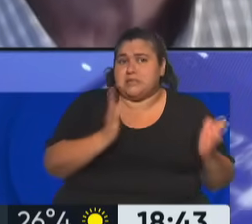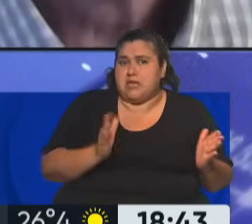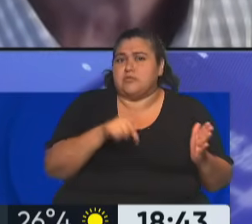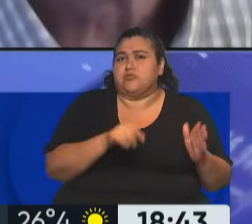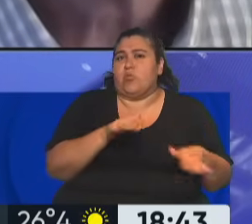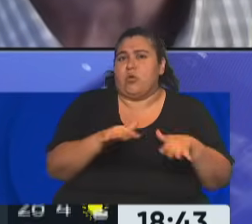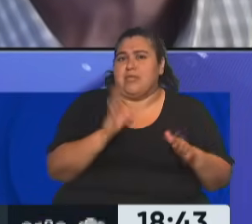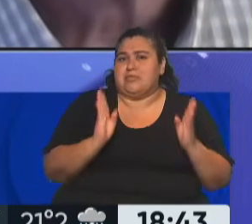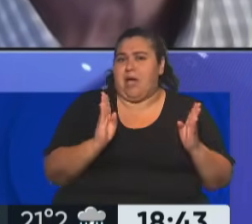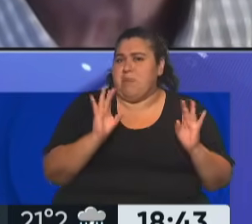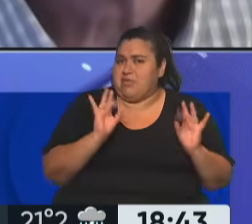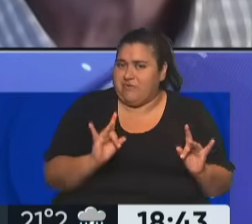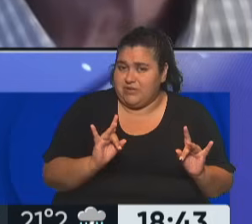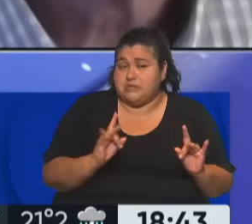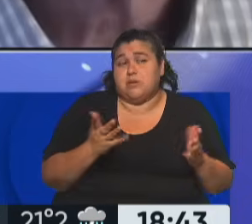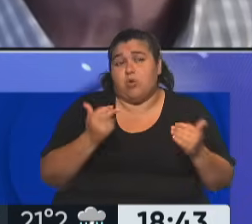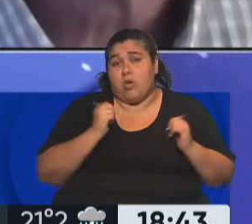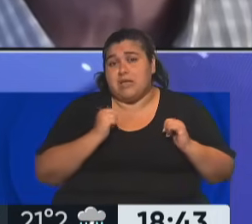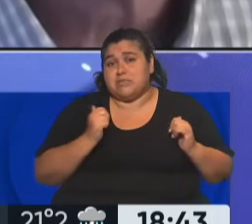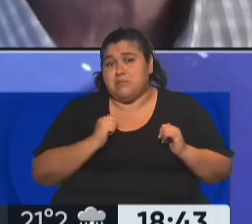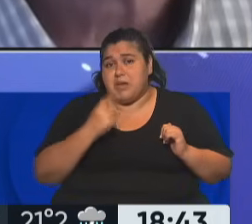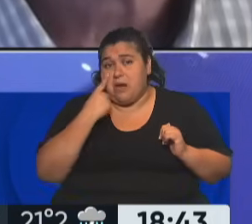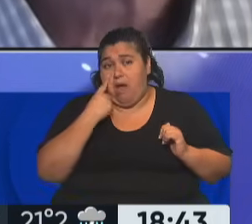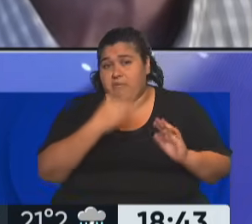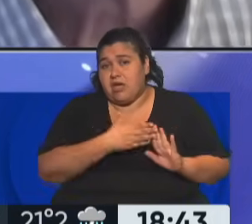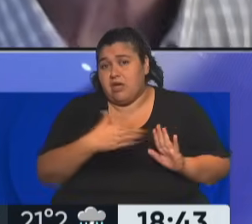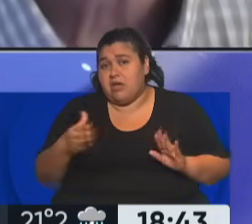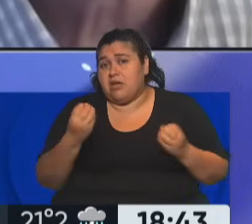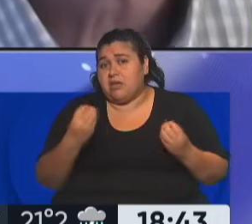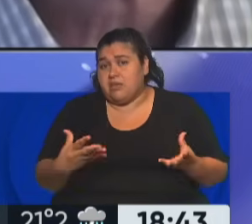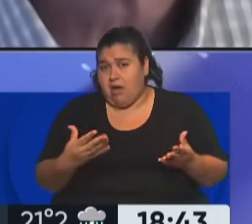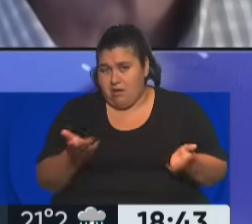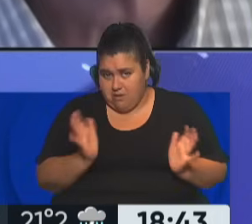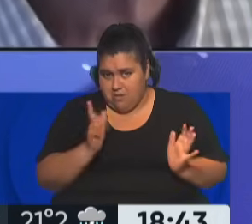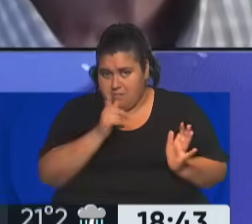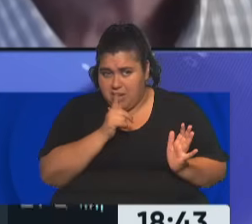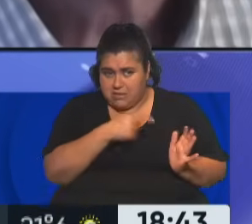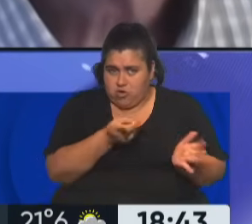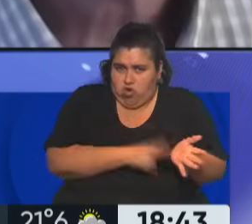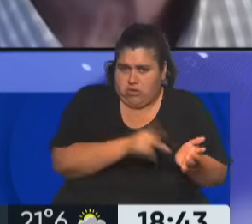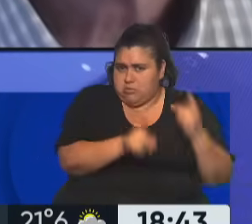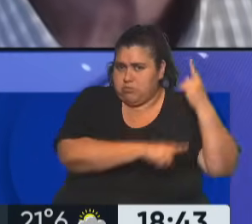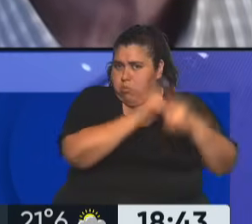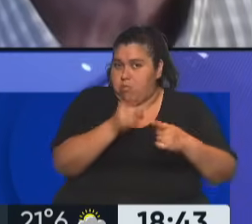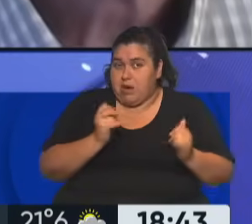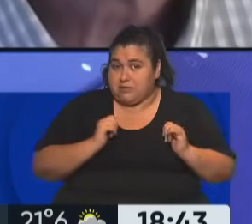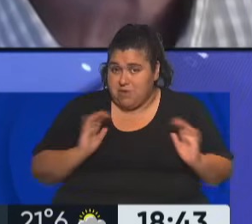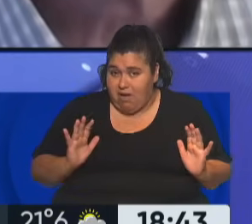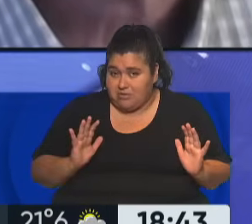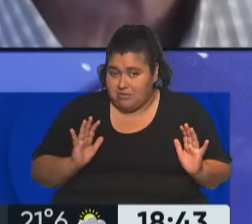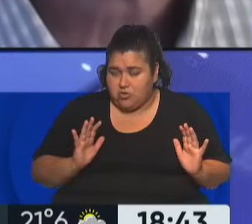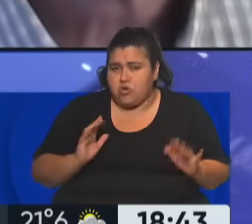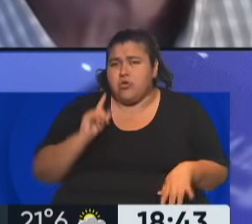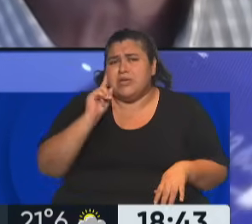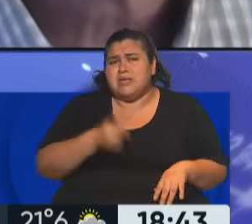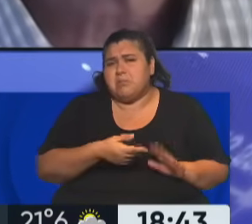Bueno, evidentemente esperan que haya un increyendo, claro, claro. que se repitan este tipo de maniobras. Y lo segundo es este